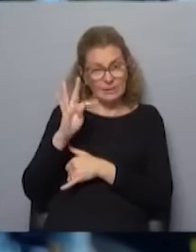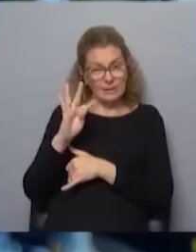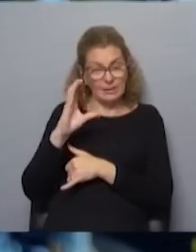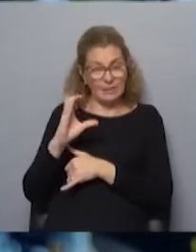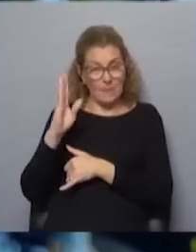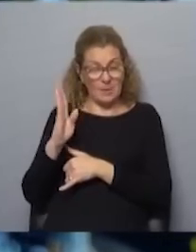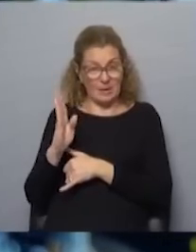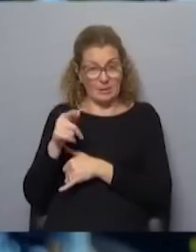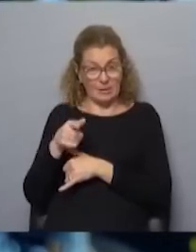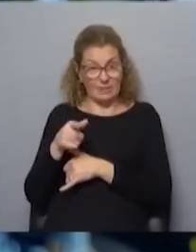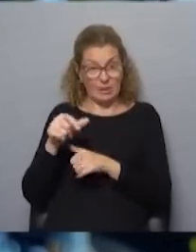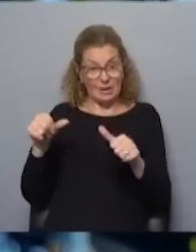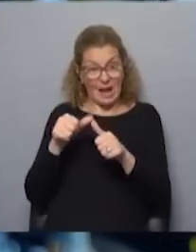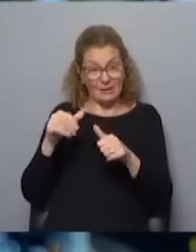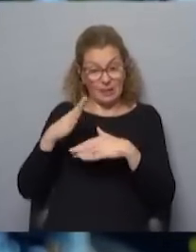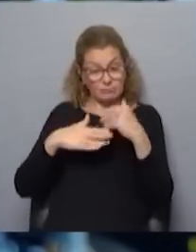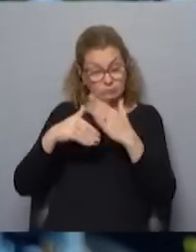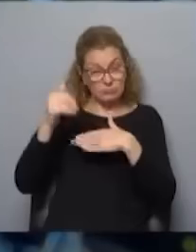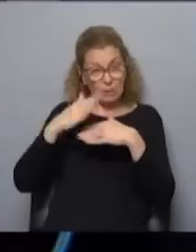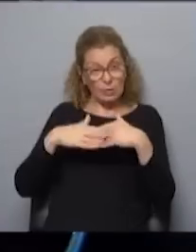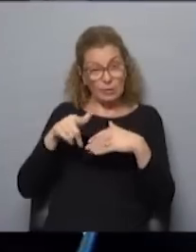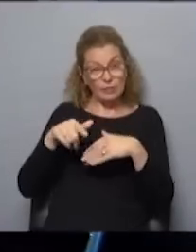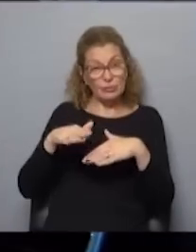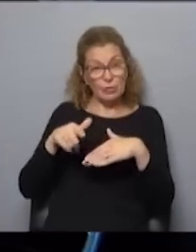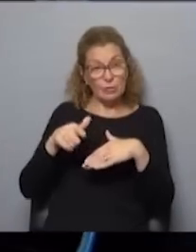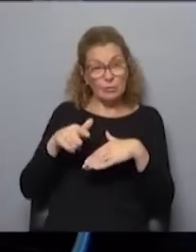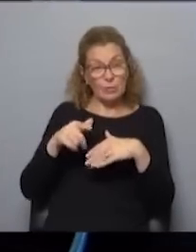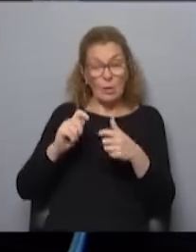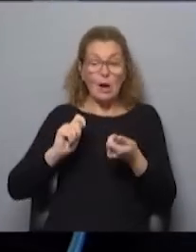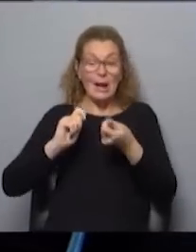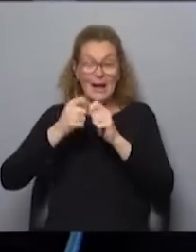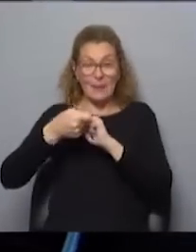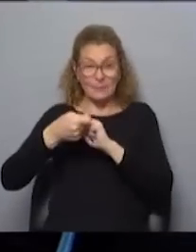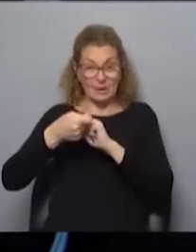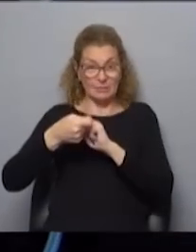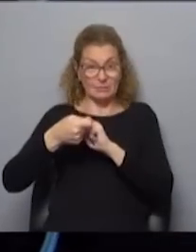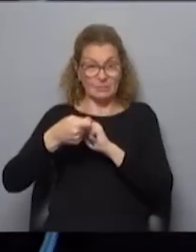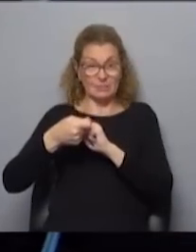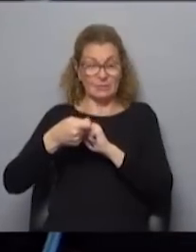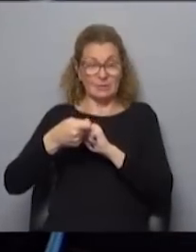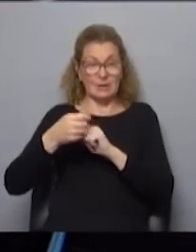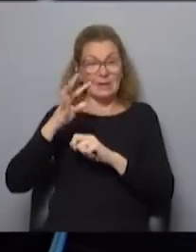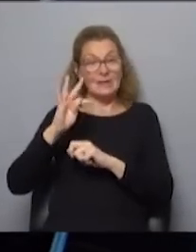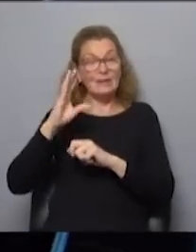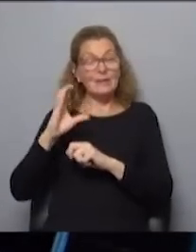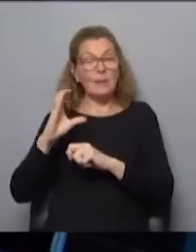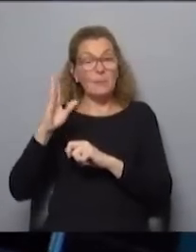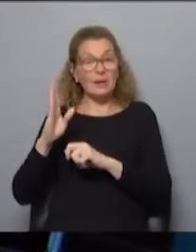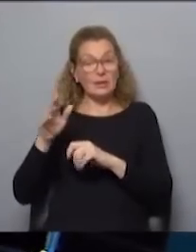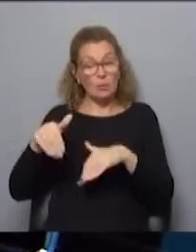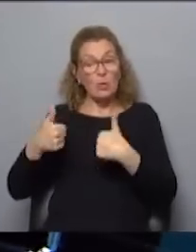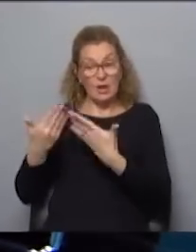les hace es ahora están dispuestos a transferirle directamente a tcp esos